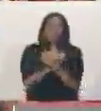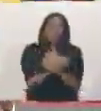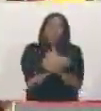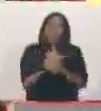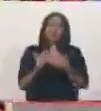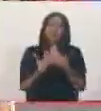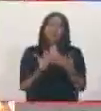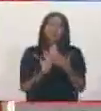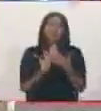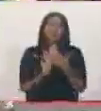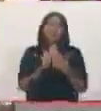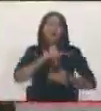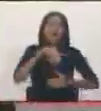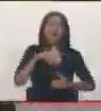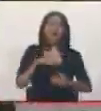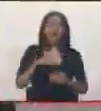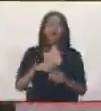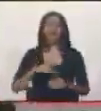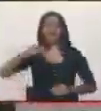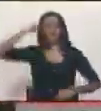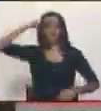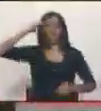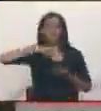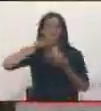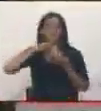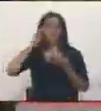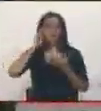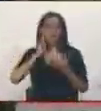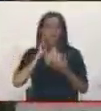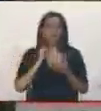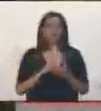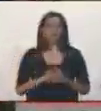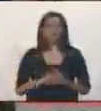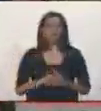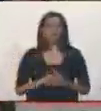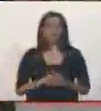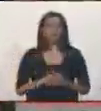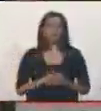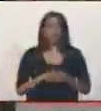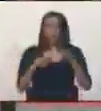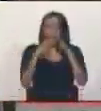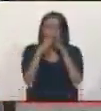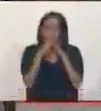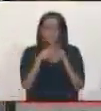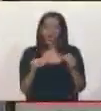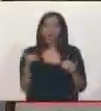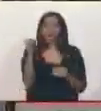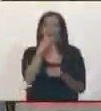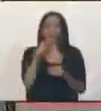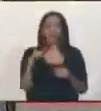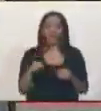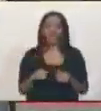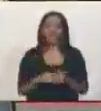partido, a nuestra Fuerza Armada Nacional Bolivariana, a todos los zulianos y las